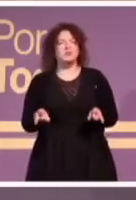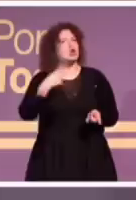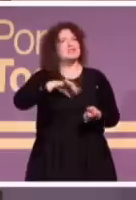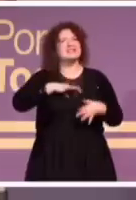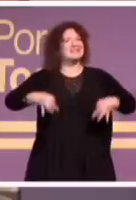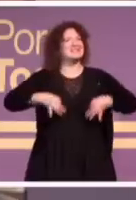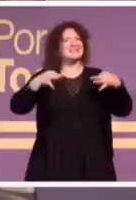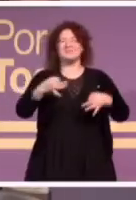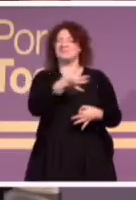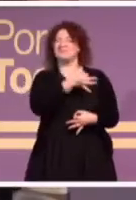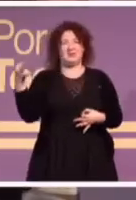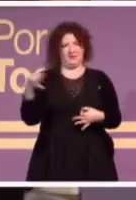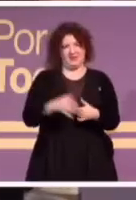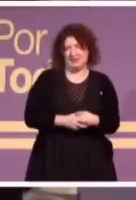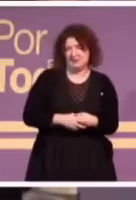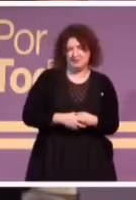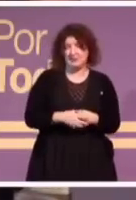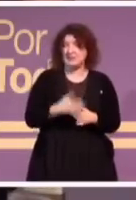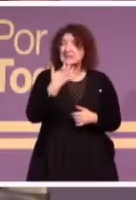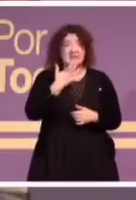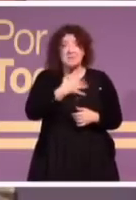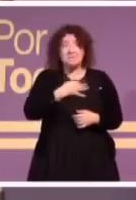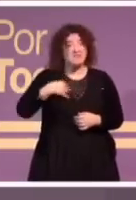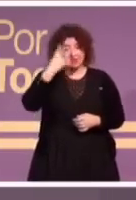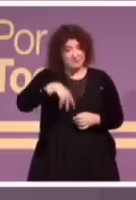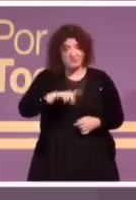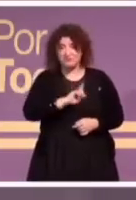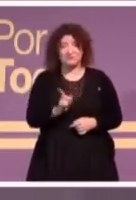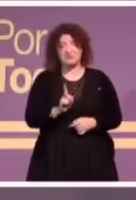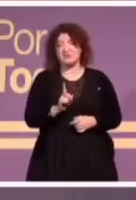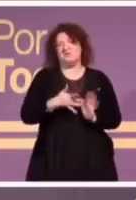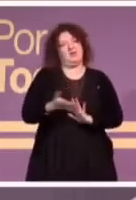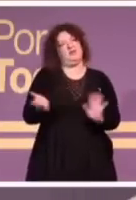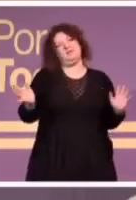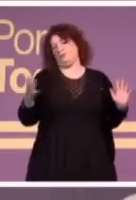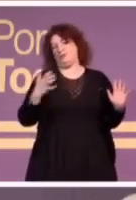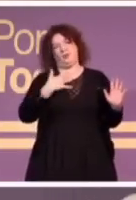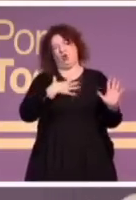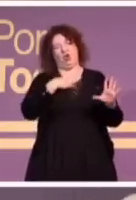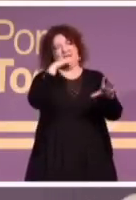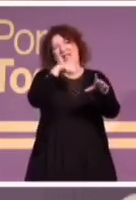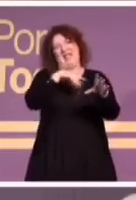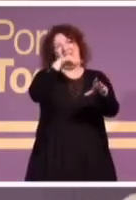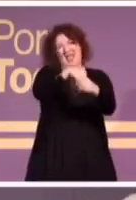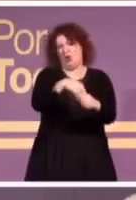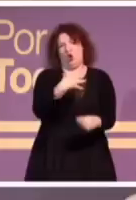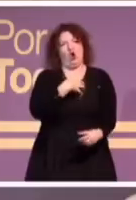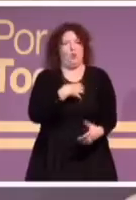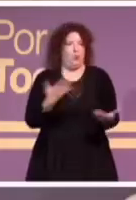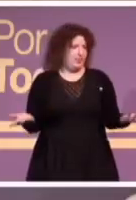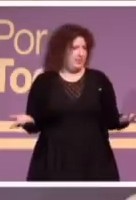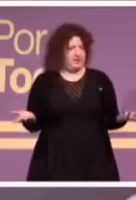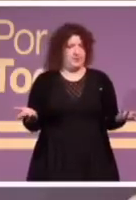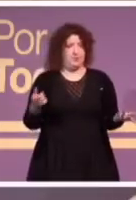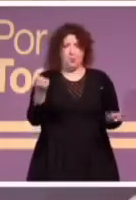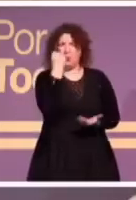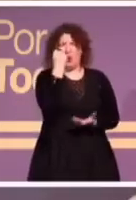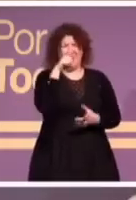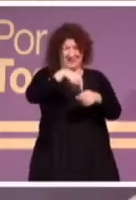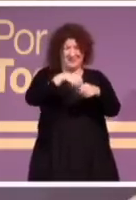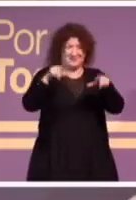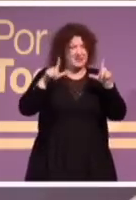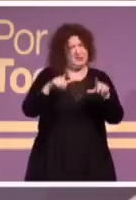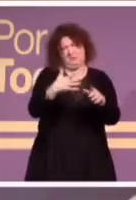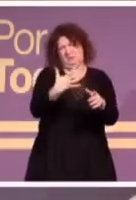ser perfectas y si no lo somos, no tenemos derecho a ocupar esos espacios de poder. Y